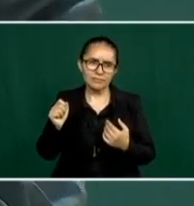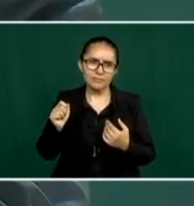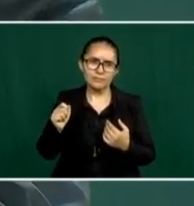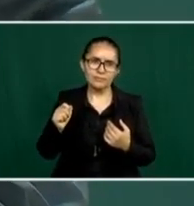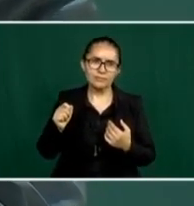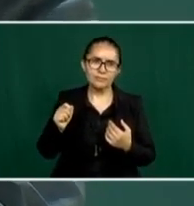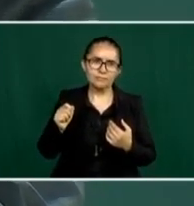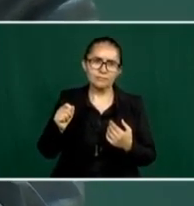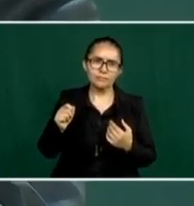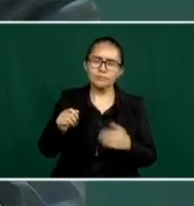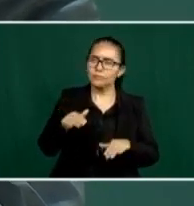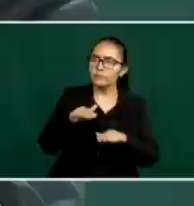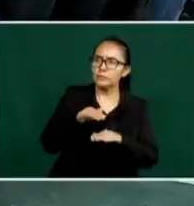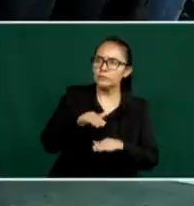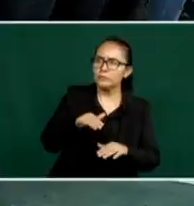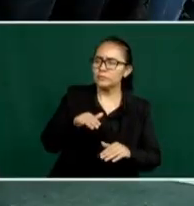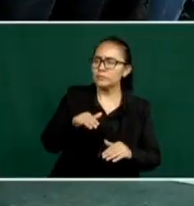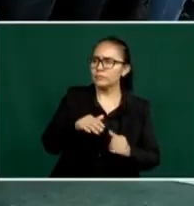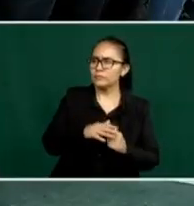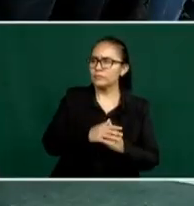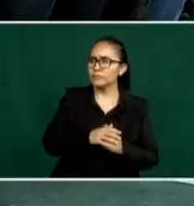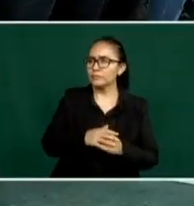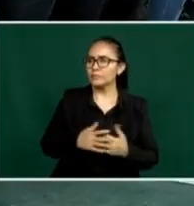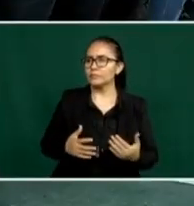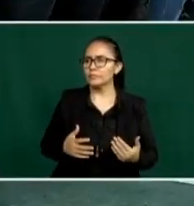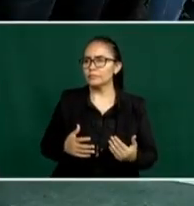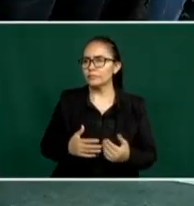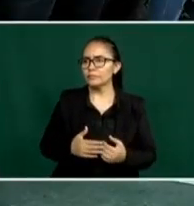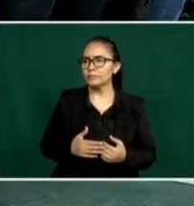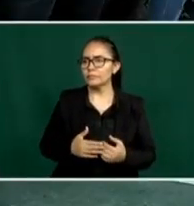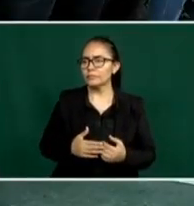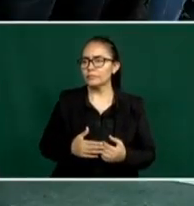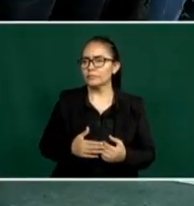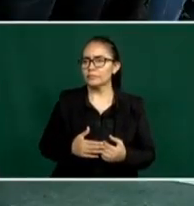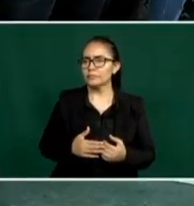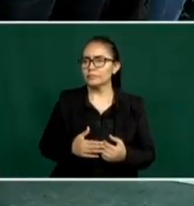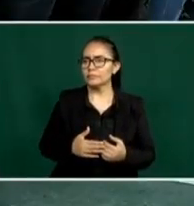estaba yo hablando del Financiero.